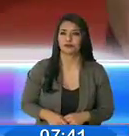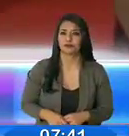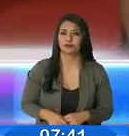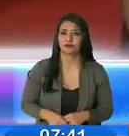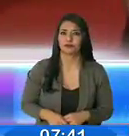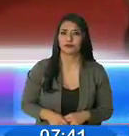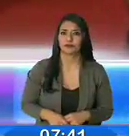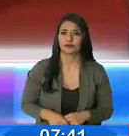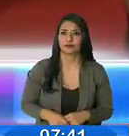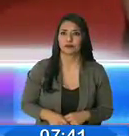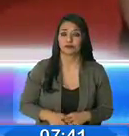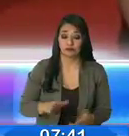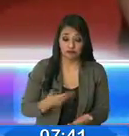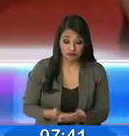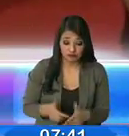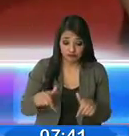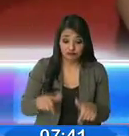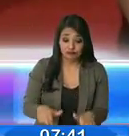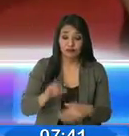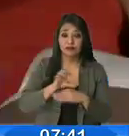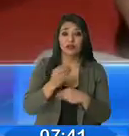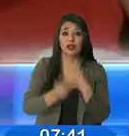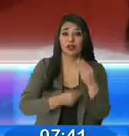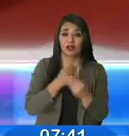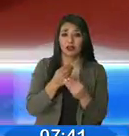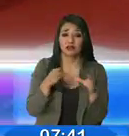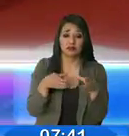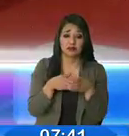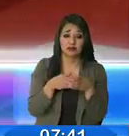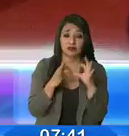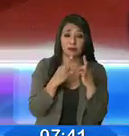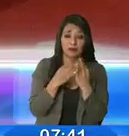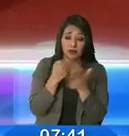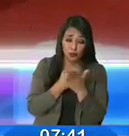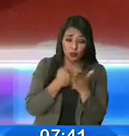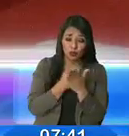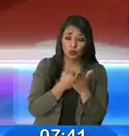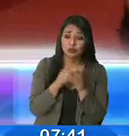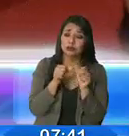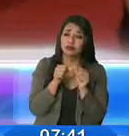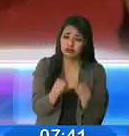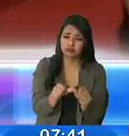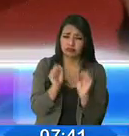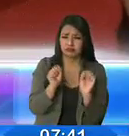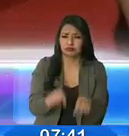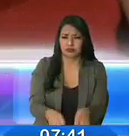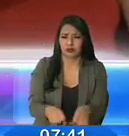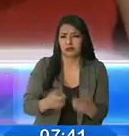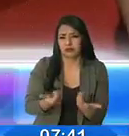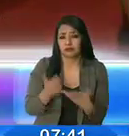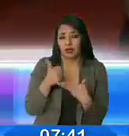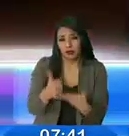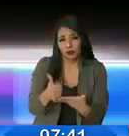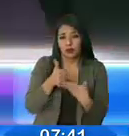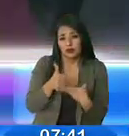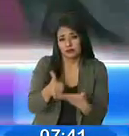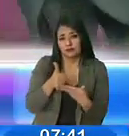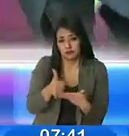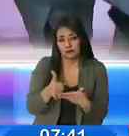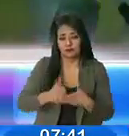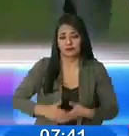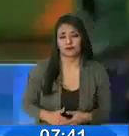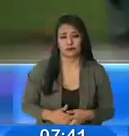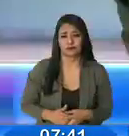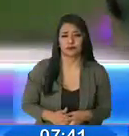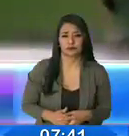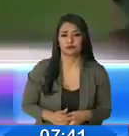Cuando tú llegas aquí, tú tienes que luchar entre todos tus familiares para salir adelante y para ayudarte.